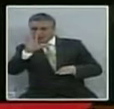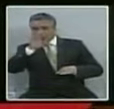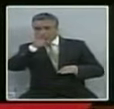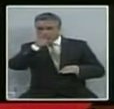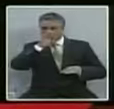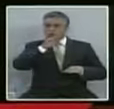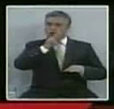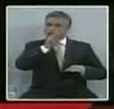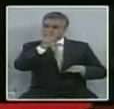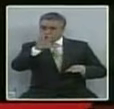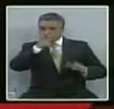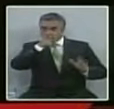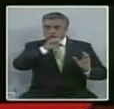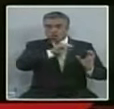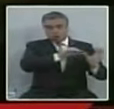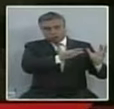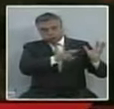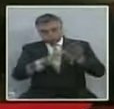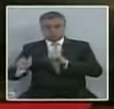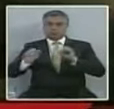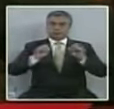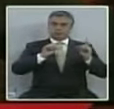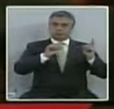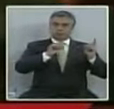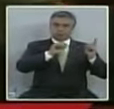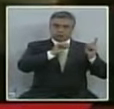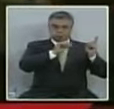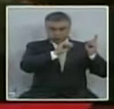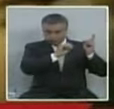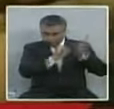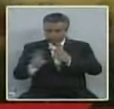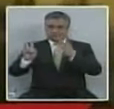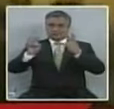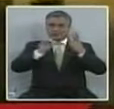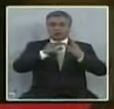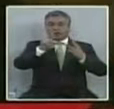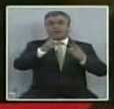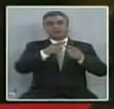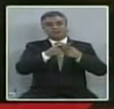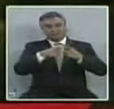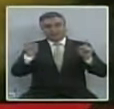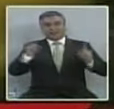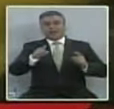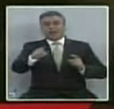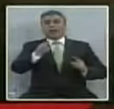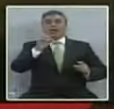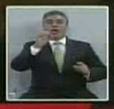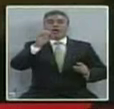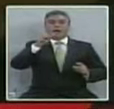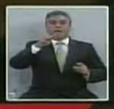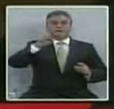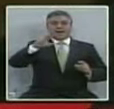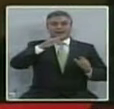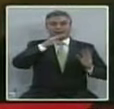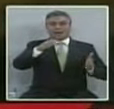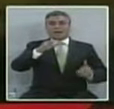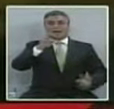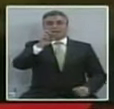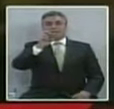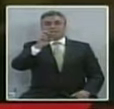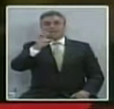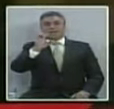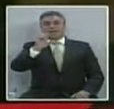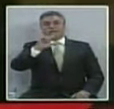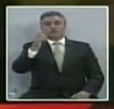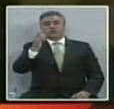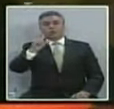25 minutos están llegando las ondas, que esa es una característica que los diferencia de las olas de viento. Una ola de marejada, como las que está afectando a Peyúgue, por ejemplo, el día